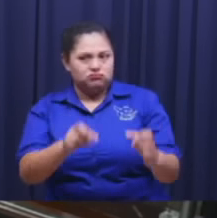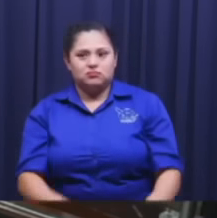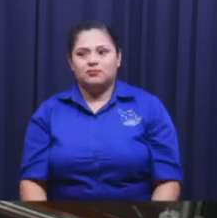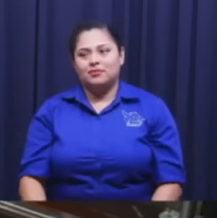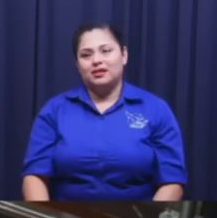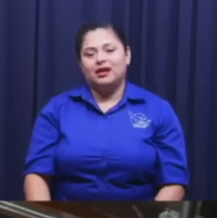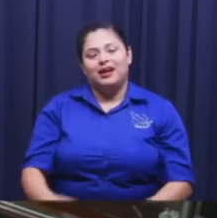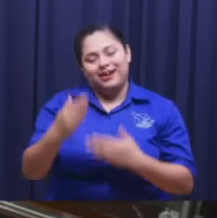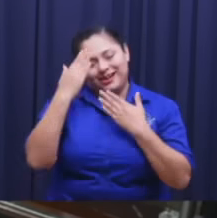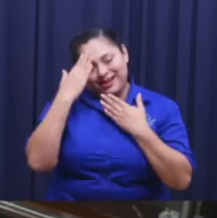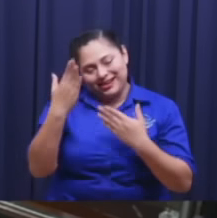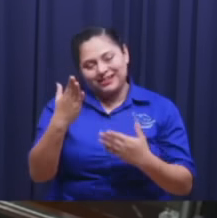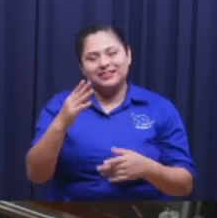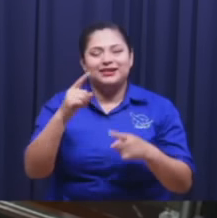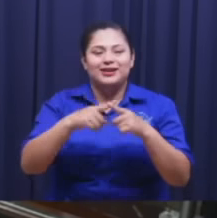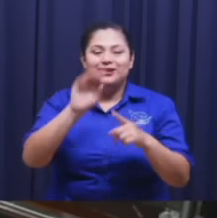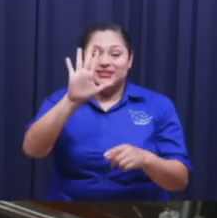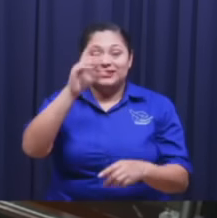Gracias por los 5 que me creen.